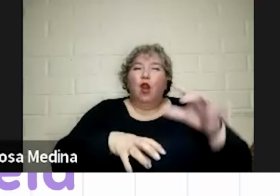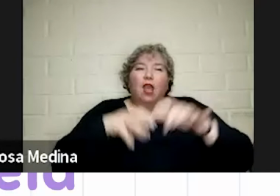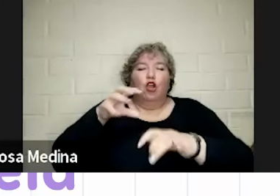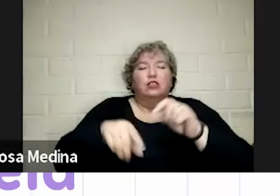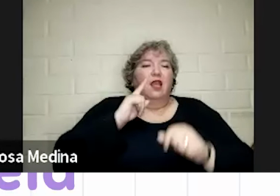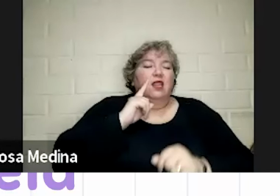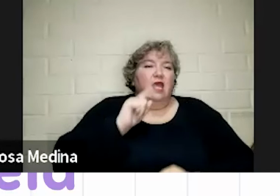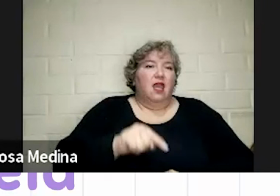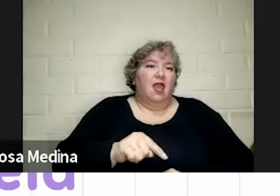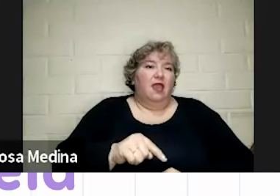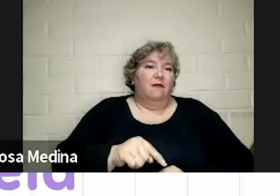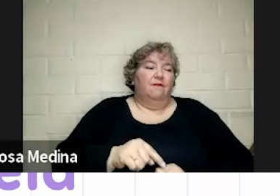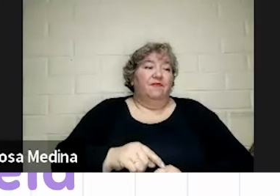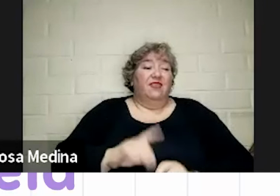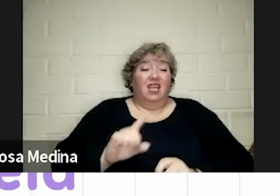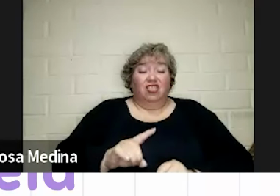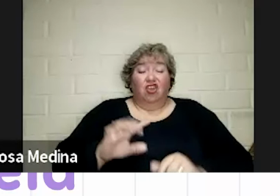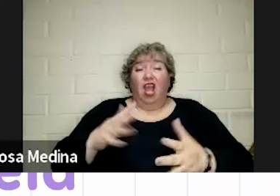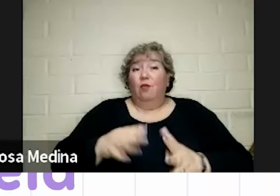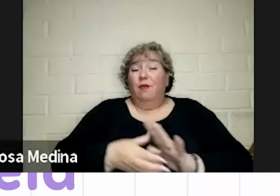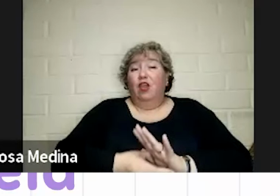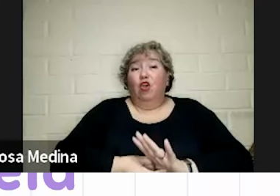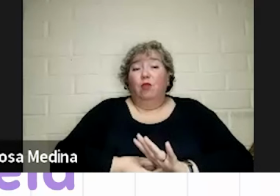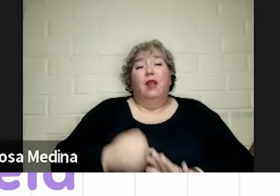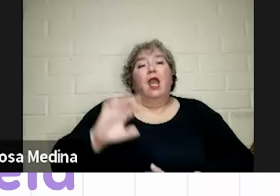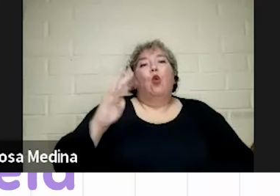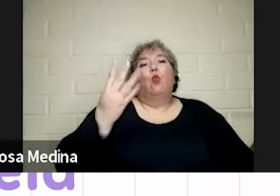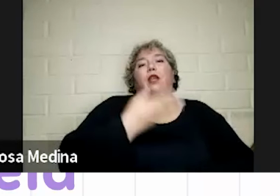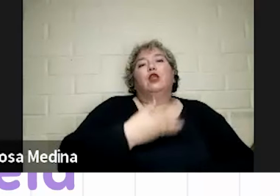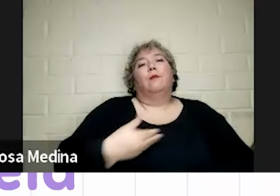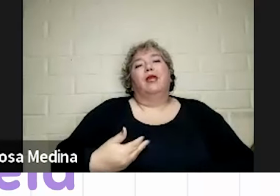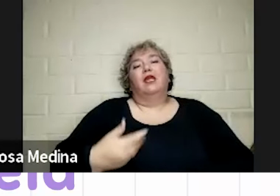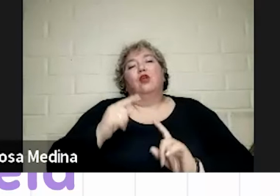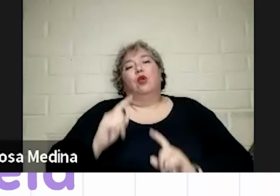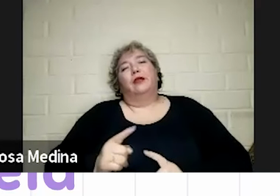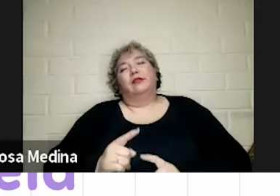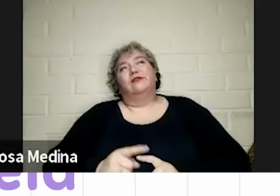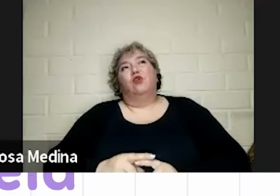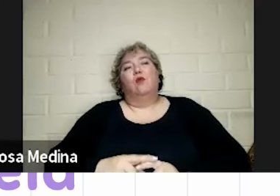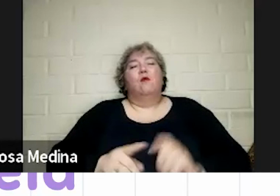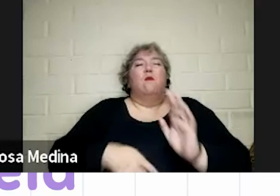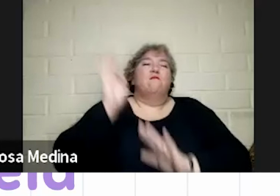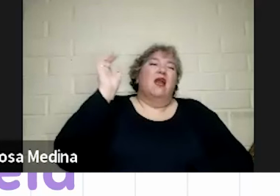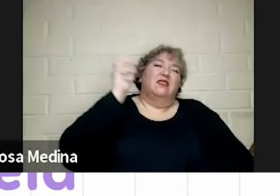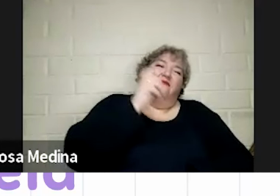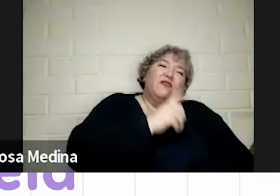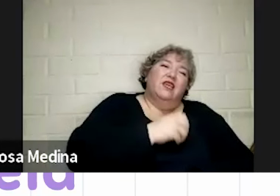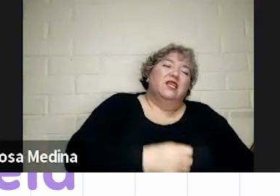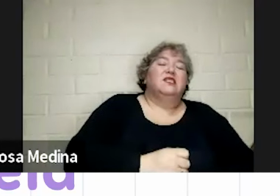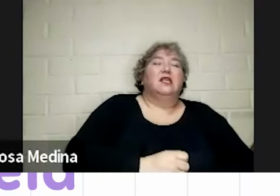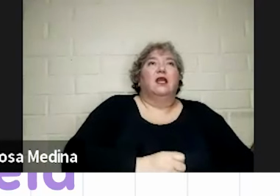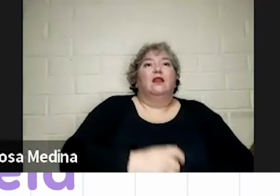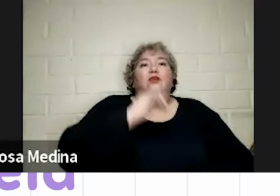Lo que va a ser a lo mejor para un estudiante de cuarto medio va a ser algo mucho más complejo, la resolución de, no sé, de una